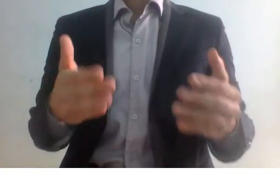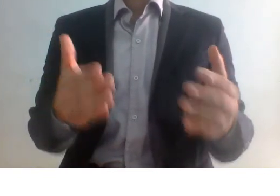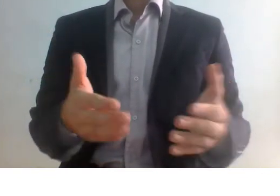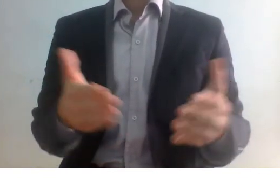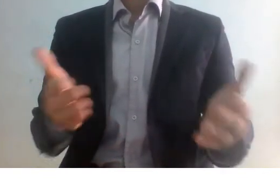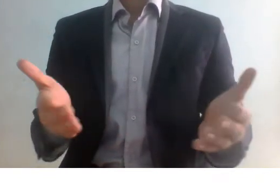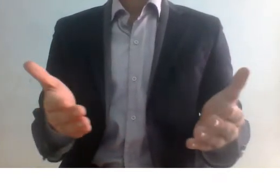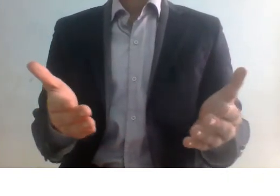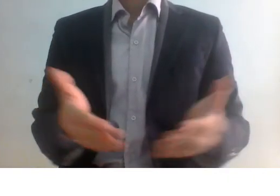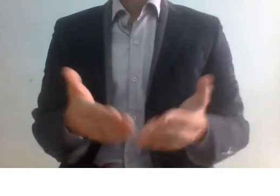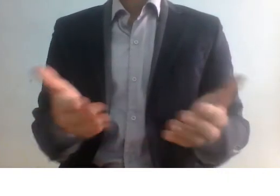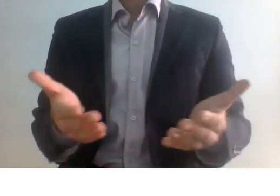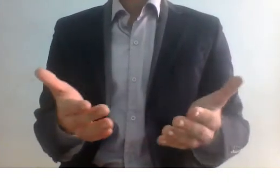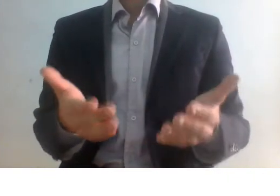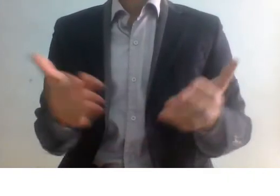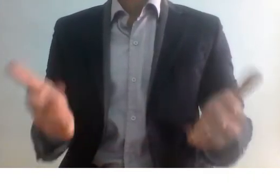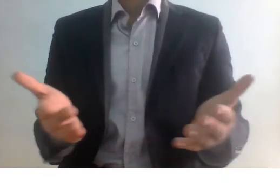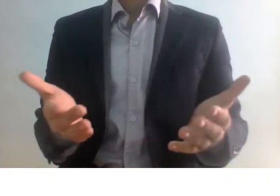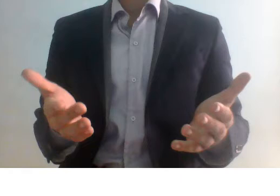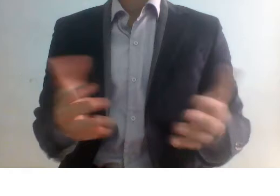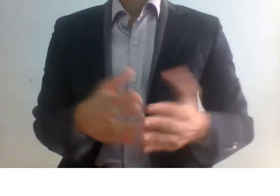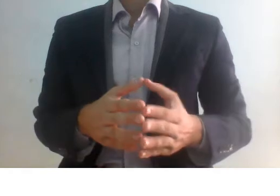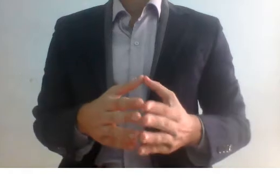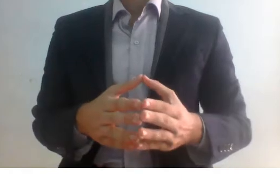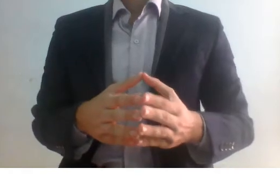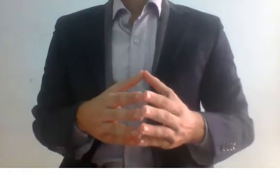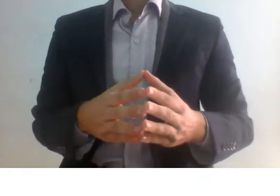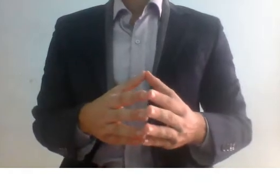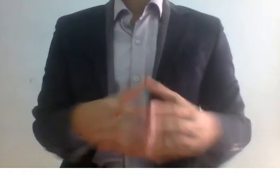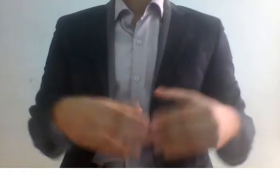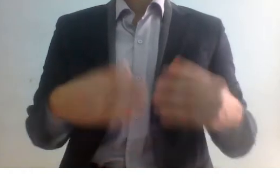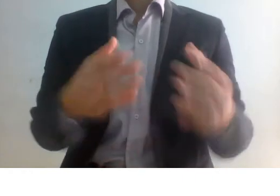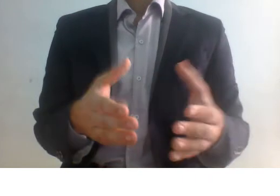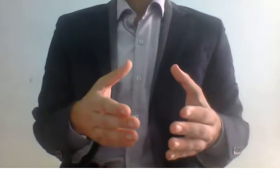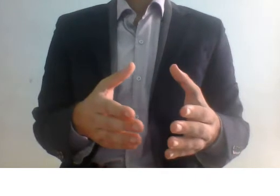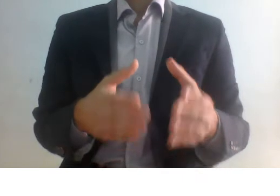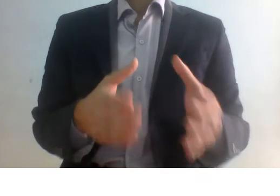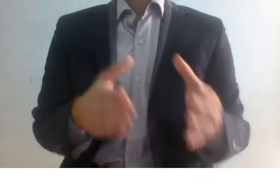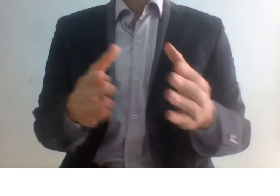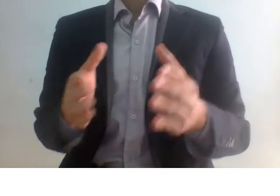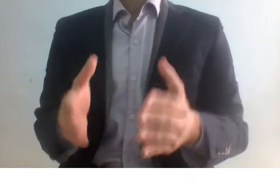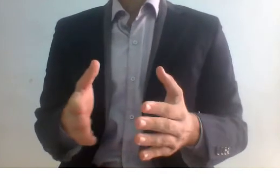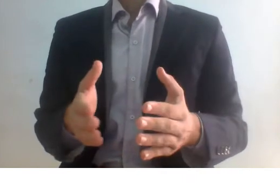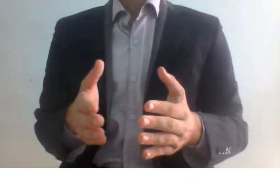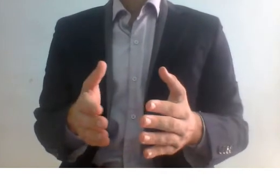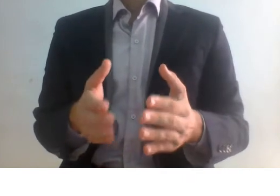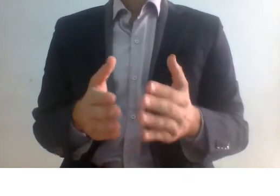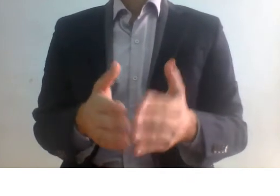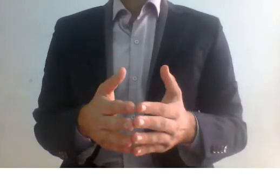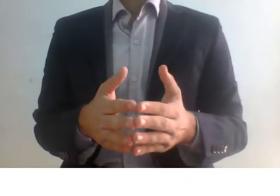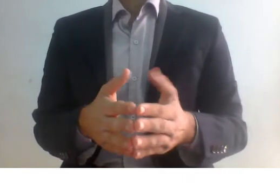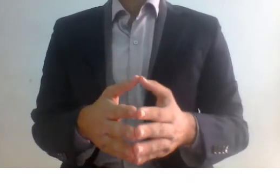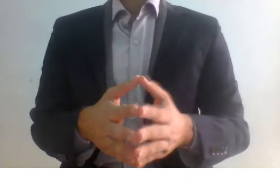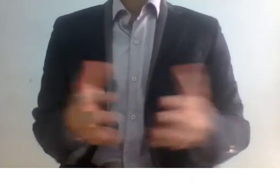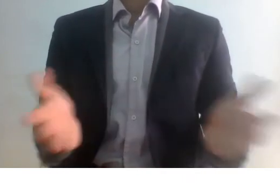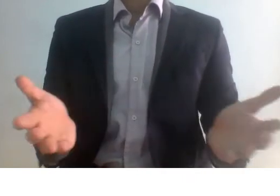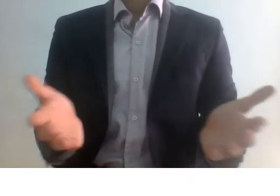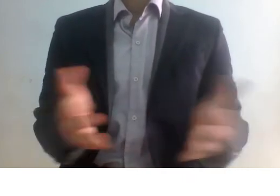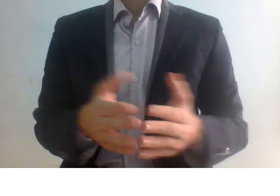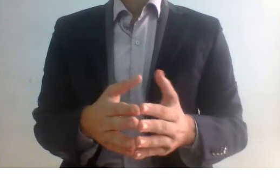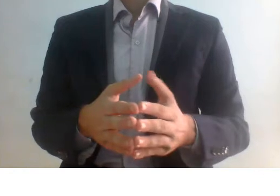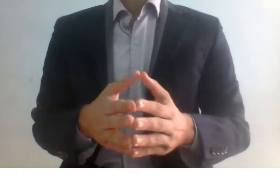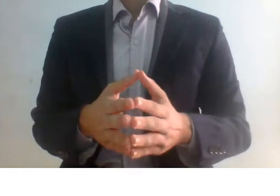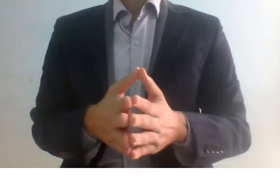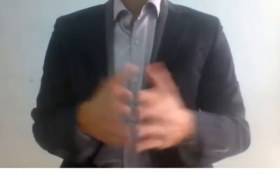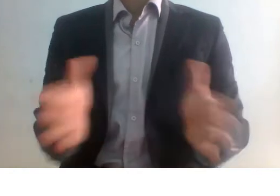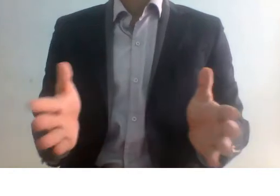están bajo este esquema de contratación generan pues incluso cero antigüedad. Y aquí viene una palabra muy, muy importante en la cual muchos personajes